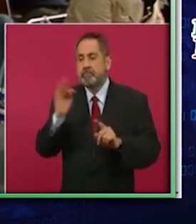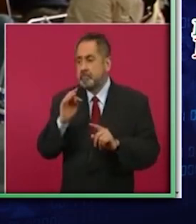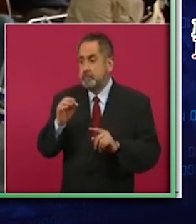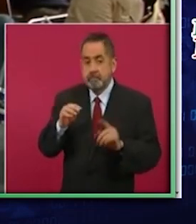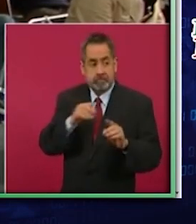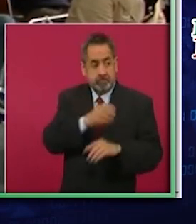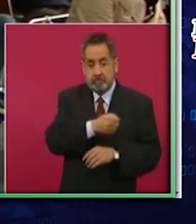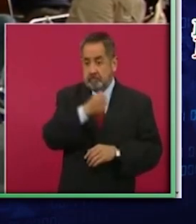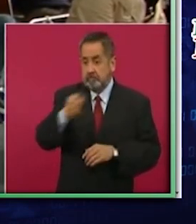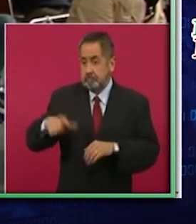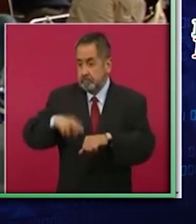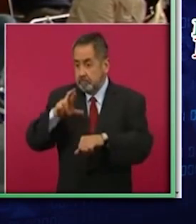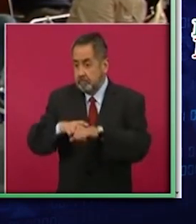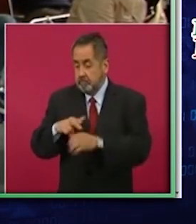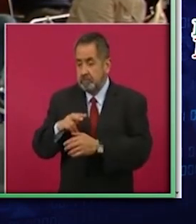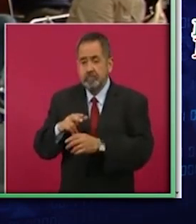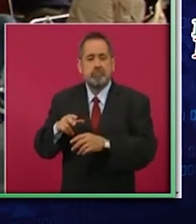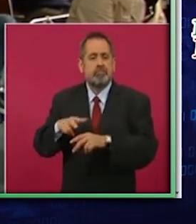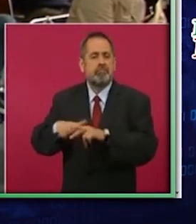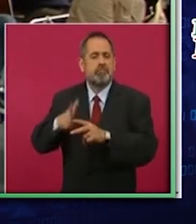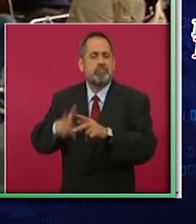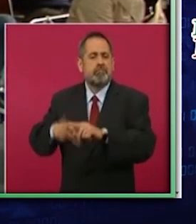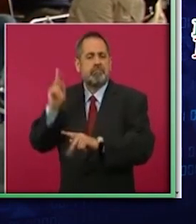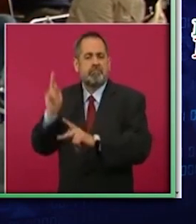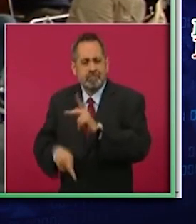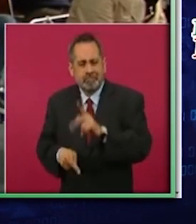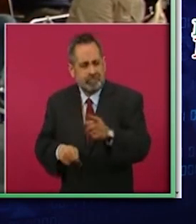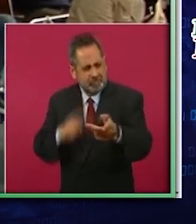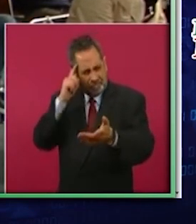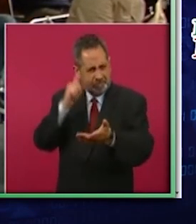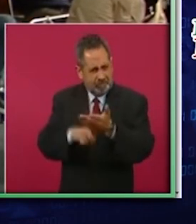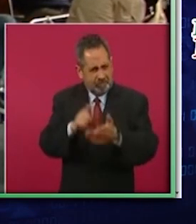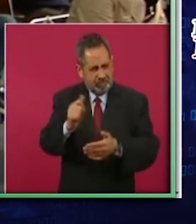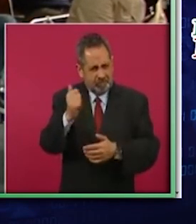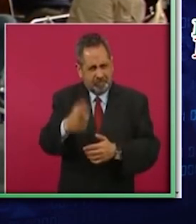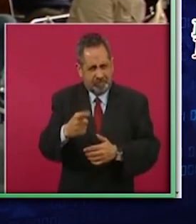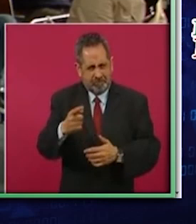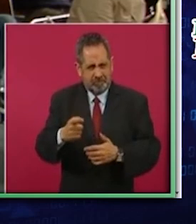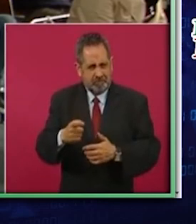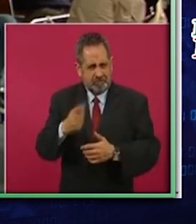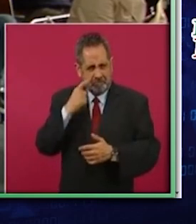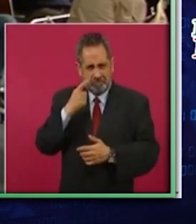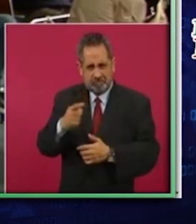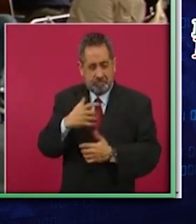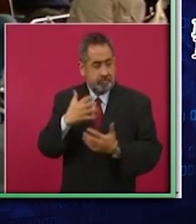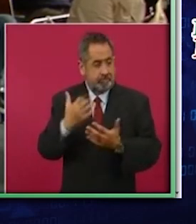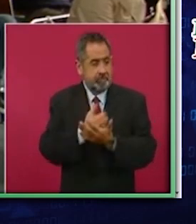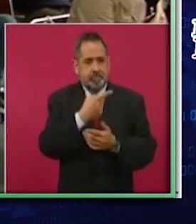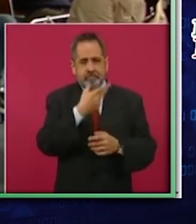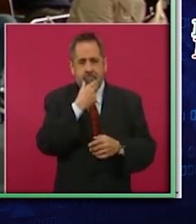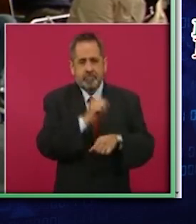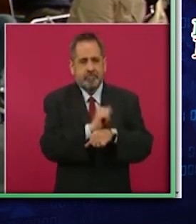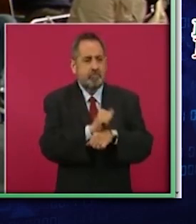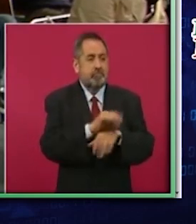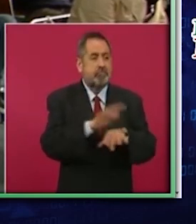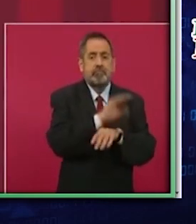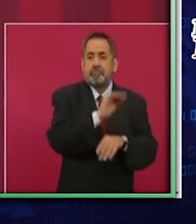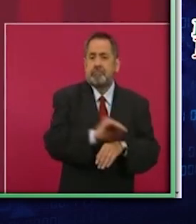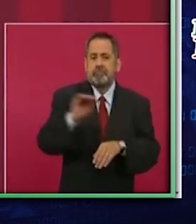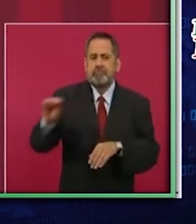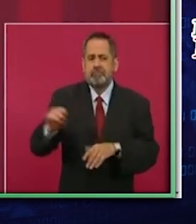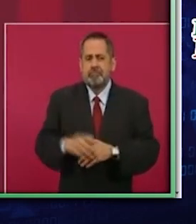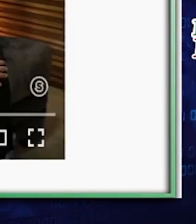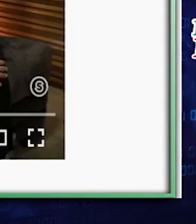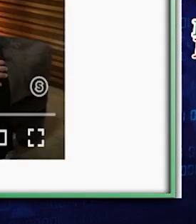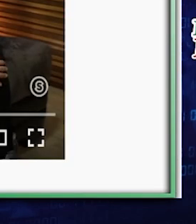pues en el proyecto del tren mal cree usted que pueda correr riesgos en el proyecto de tren maya sin llegar a ganar este actor roberto palazuelos no